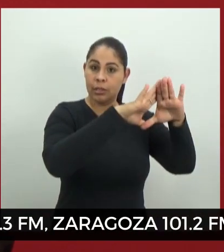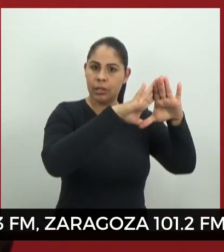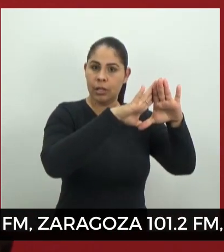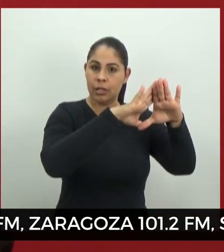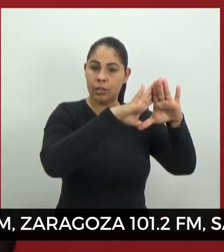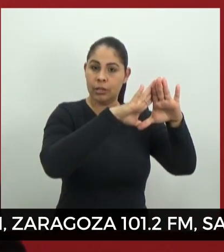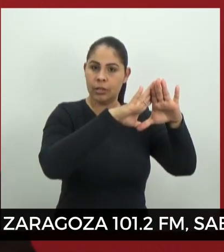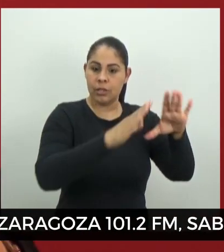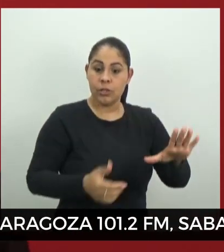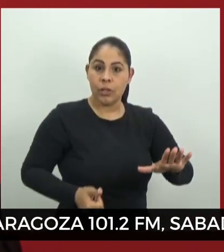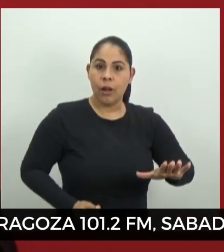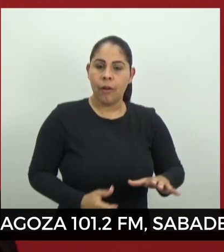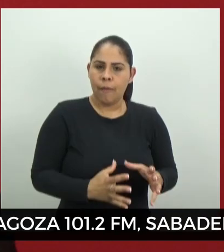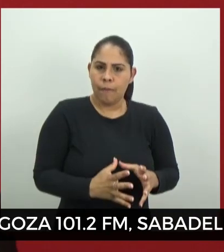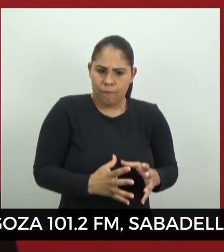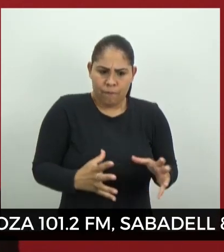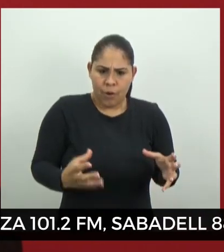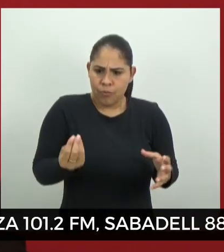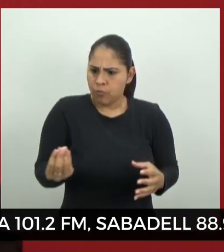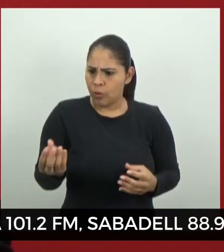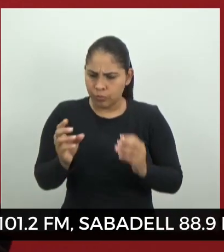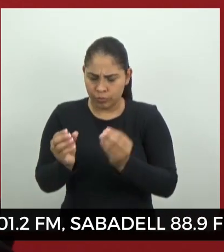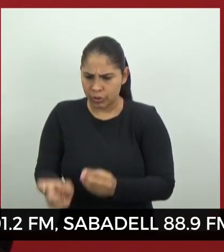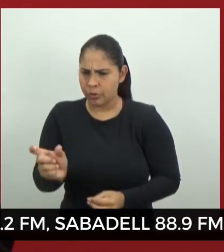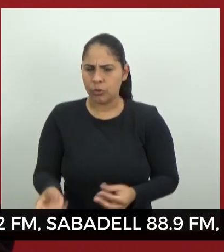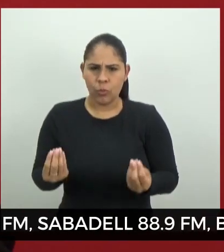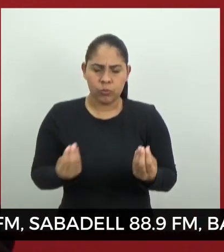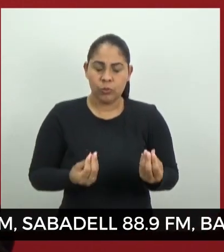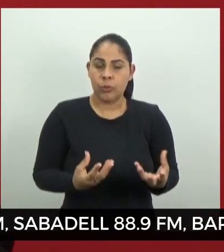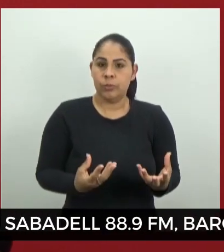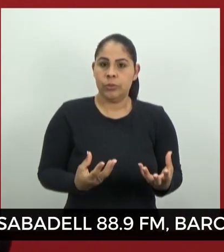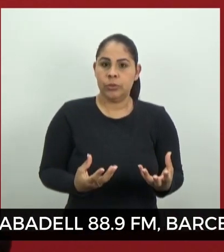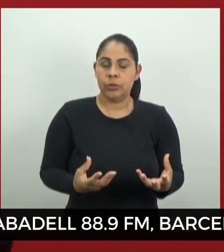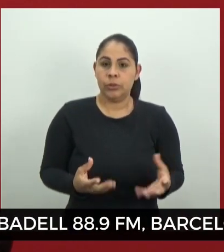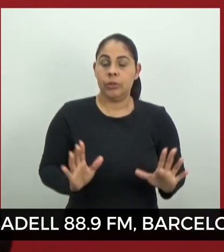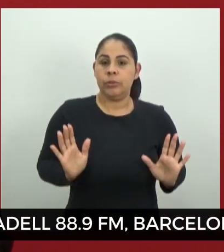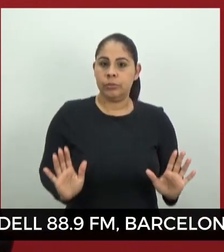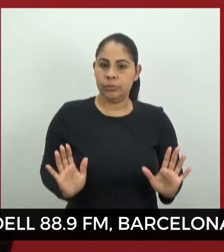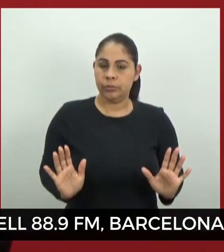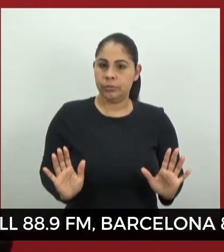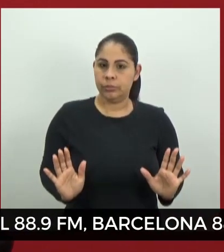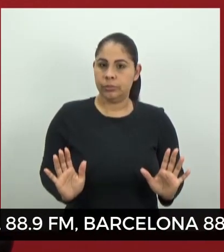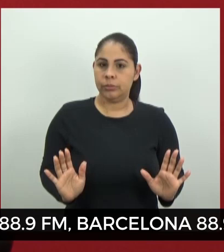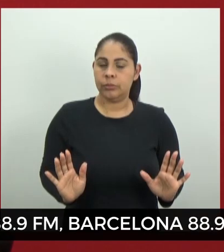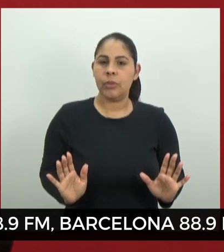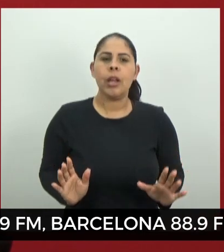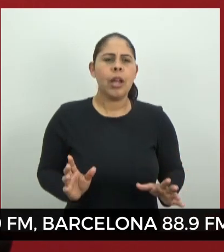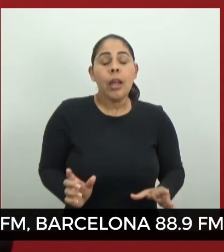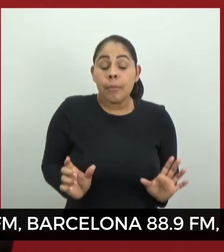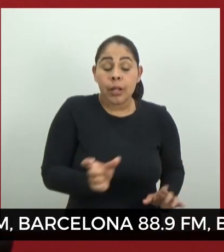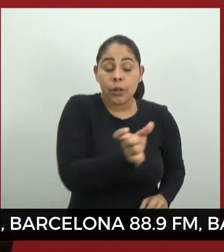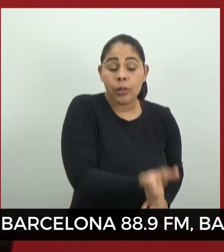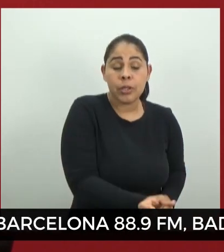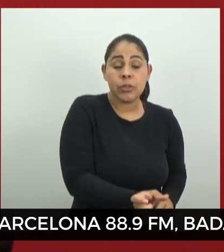Uno. Allí aprendemos. ¿Existen personas endemoniadas? Sí, pero no todos están